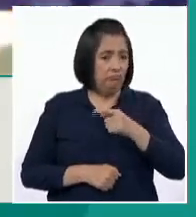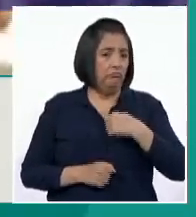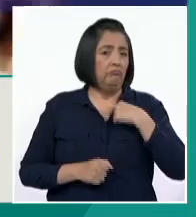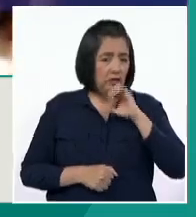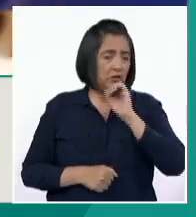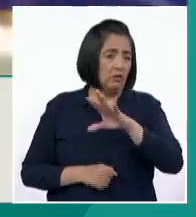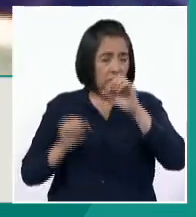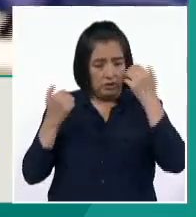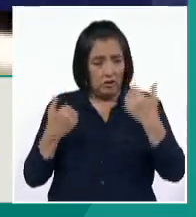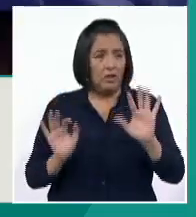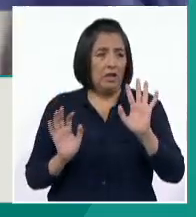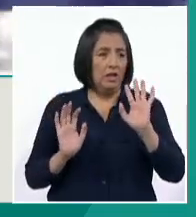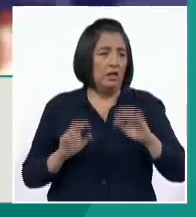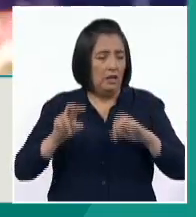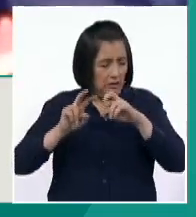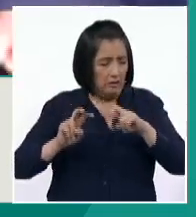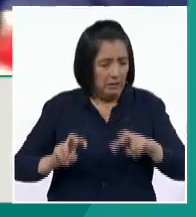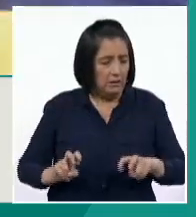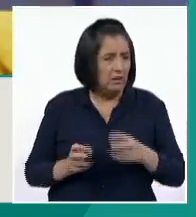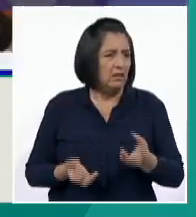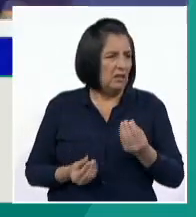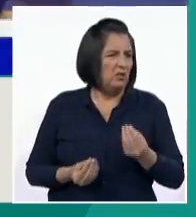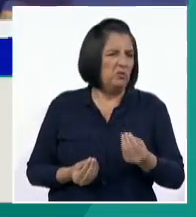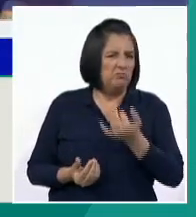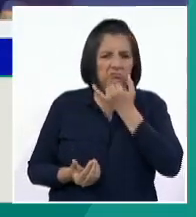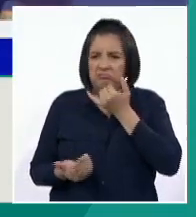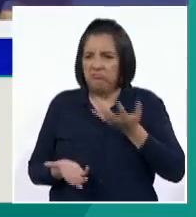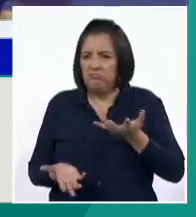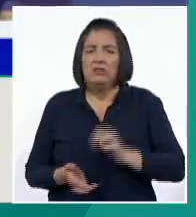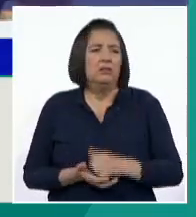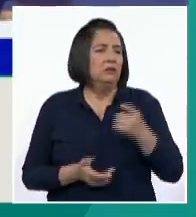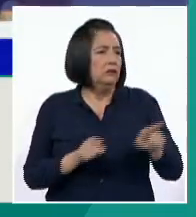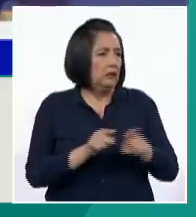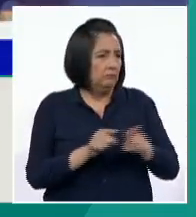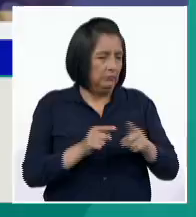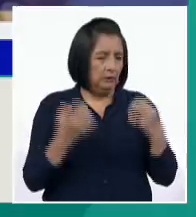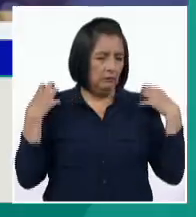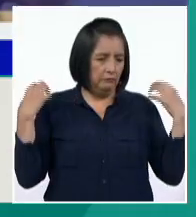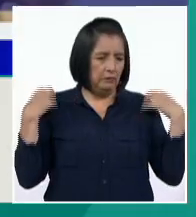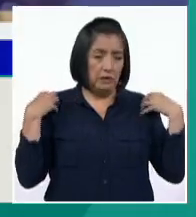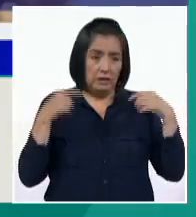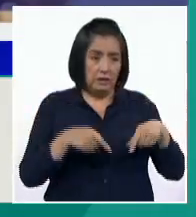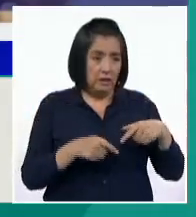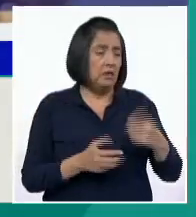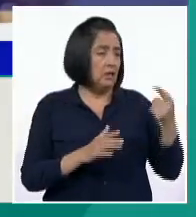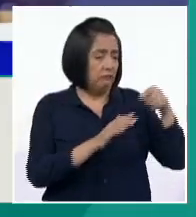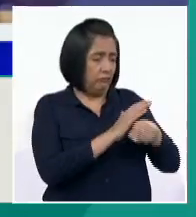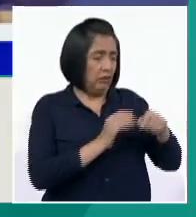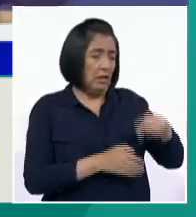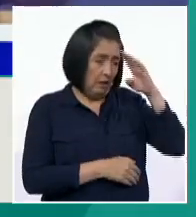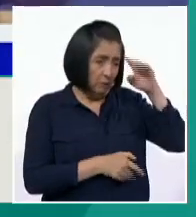para indicar de que ya ha iniciado las investigaciones al respecto. También la División de Homicidios de la Policía ha estado por